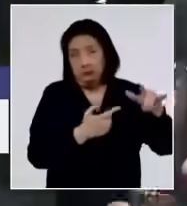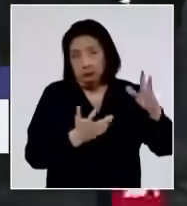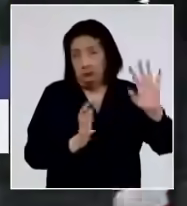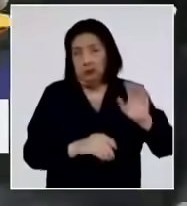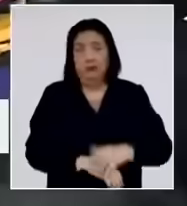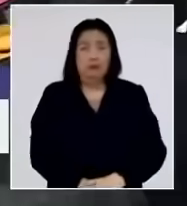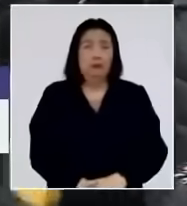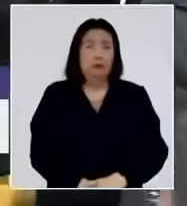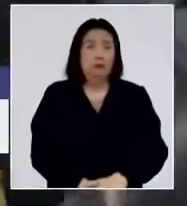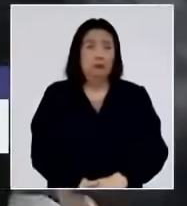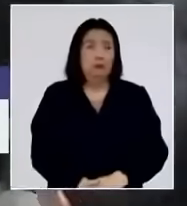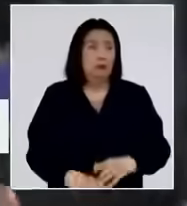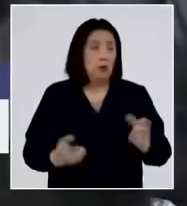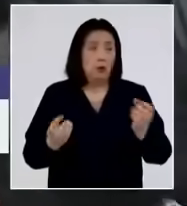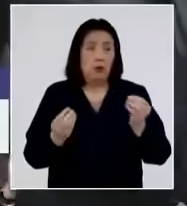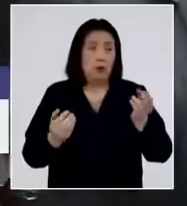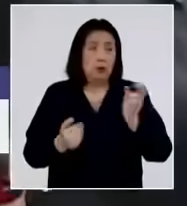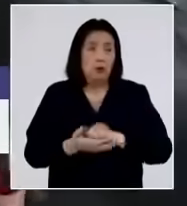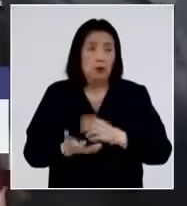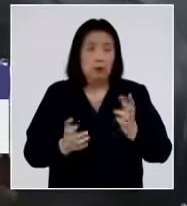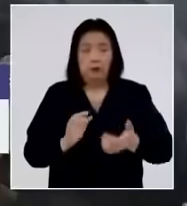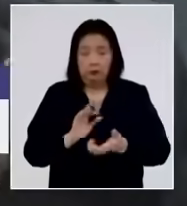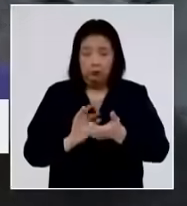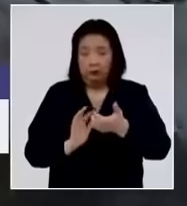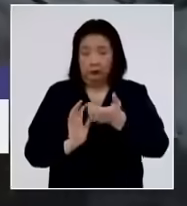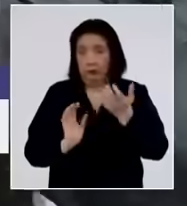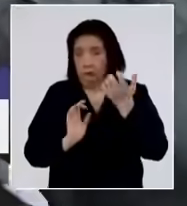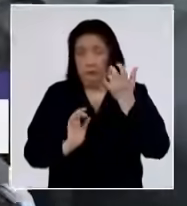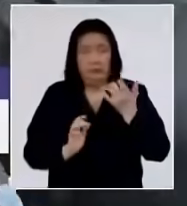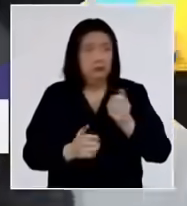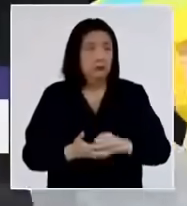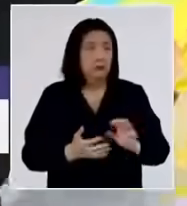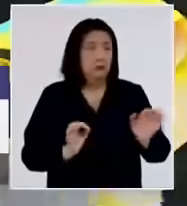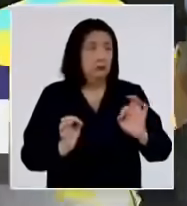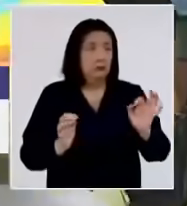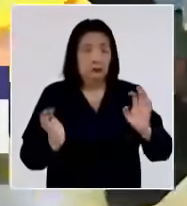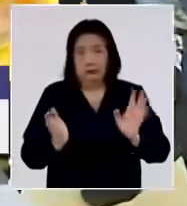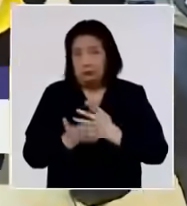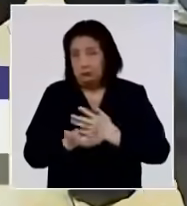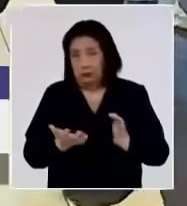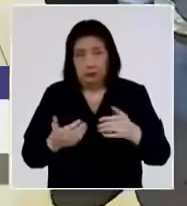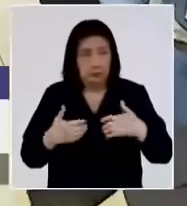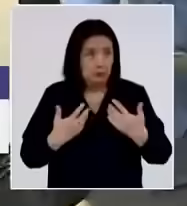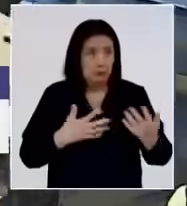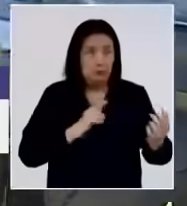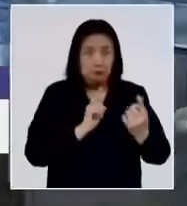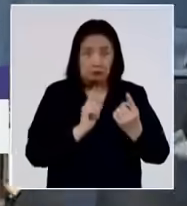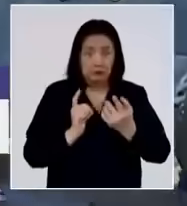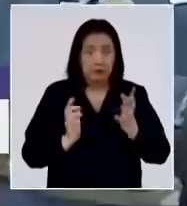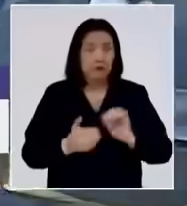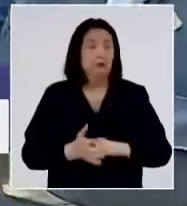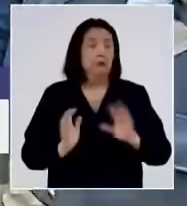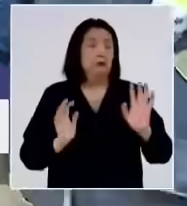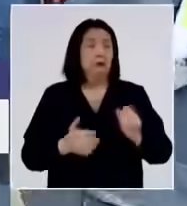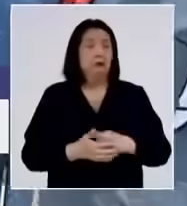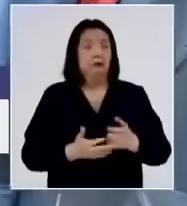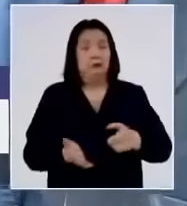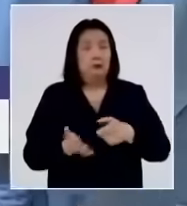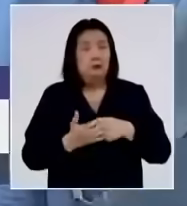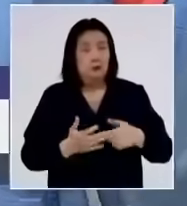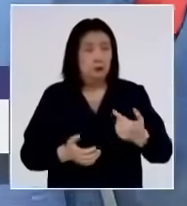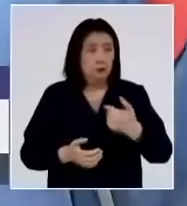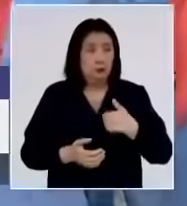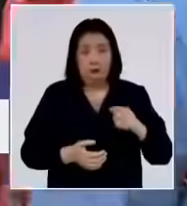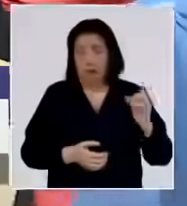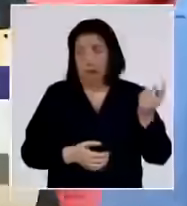con por medio de la aplicación, y ninguno de los dos canales funcionaba. Así que nos vimos obligados, tanto